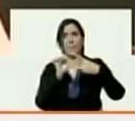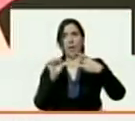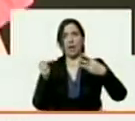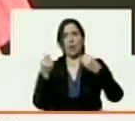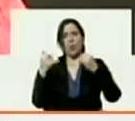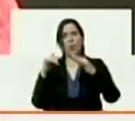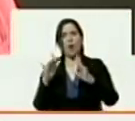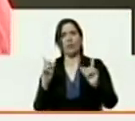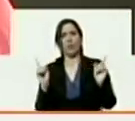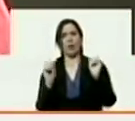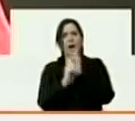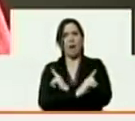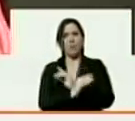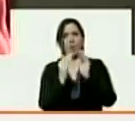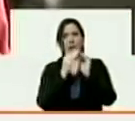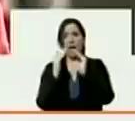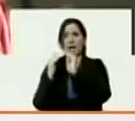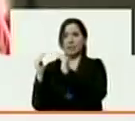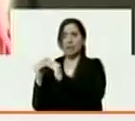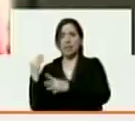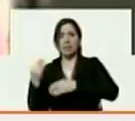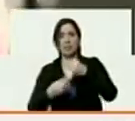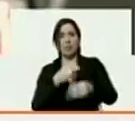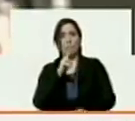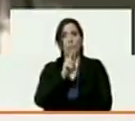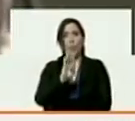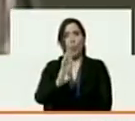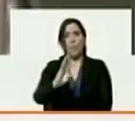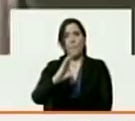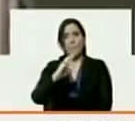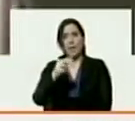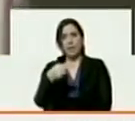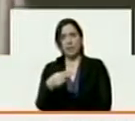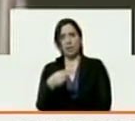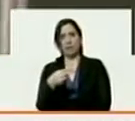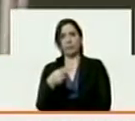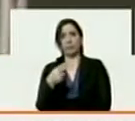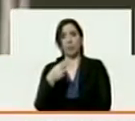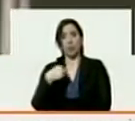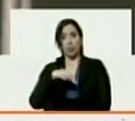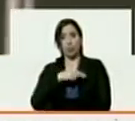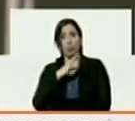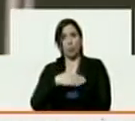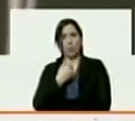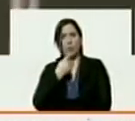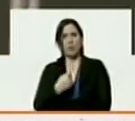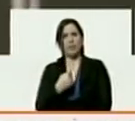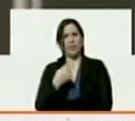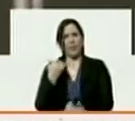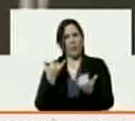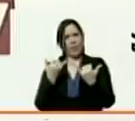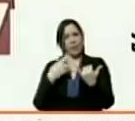cambios de residencia hicieron desde la UVCH? Y te puedo decir que a estas alturas nosotros tenemos